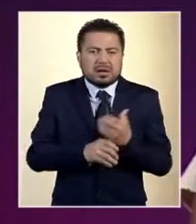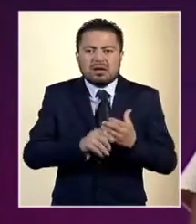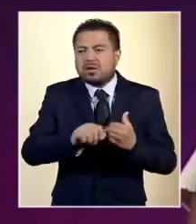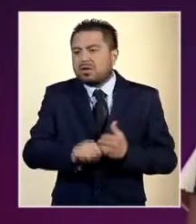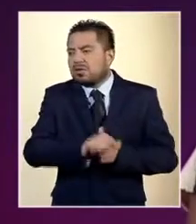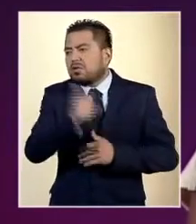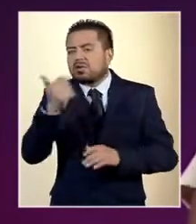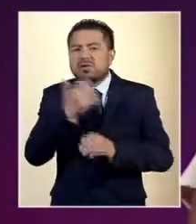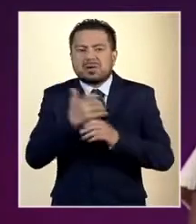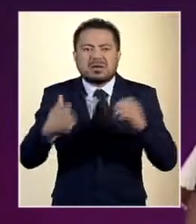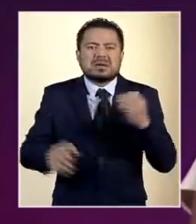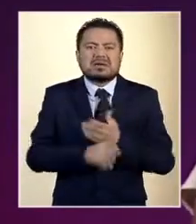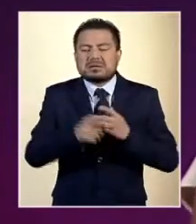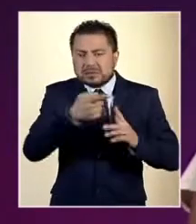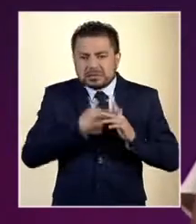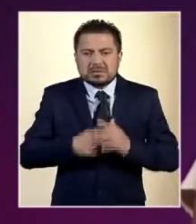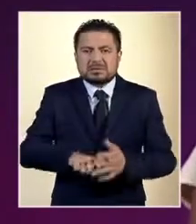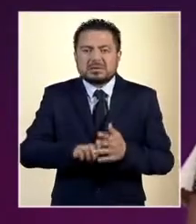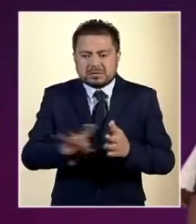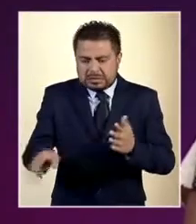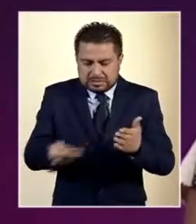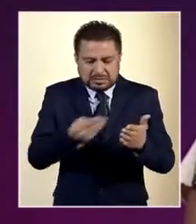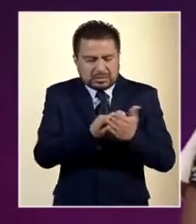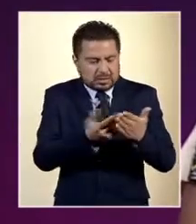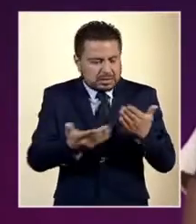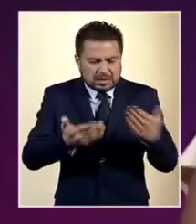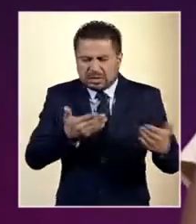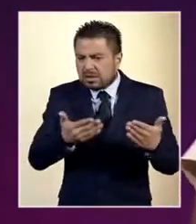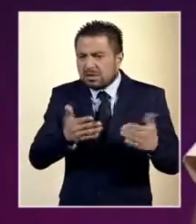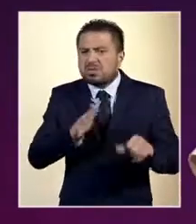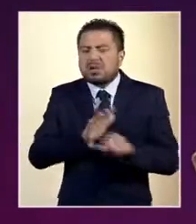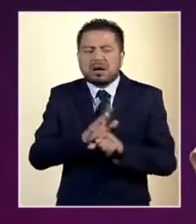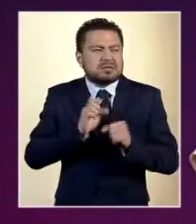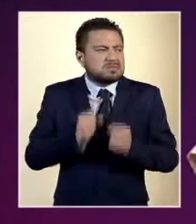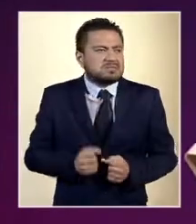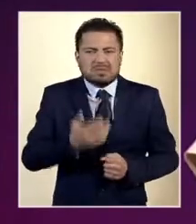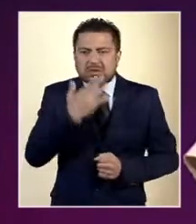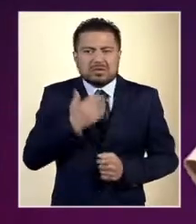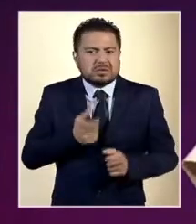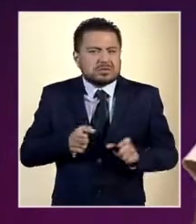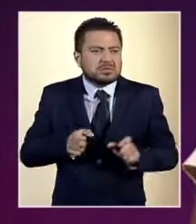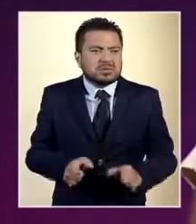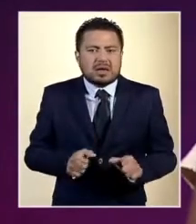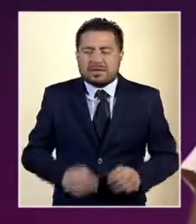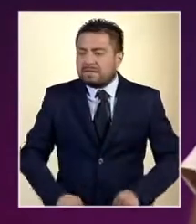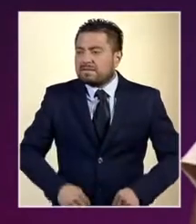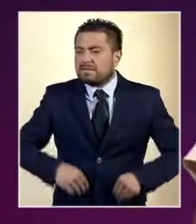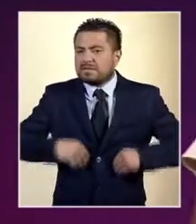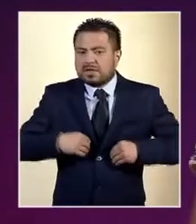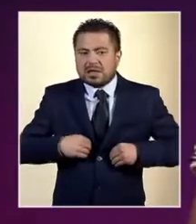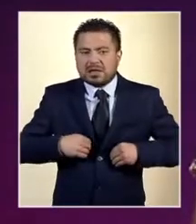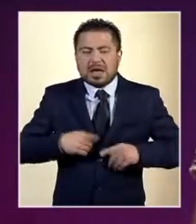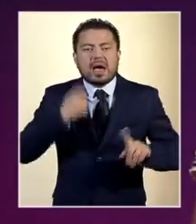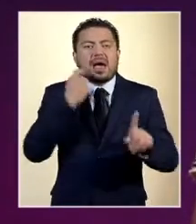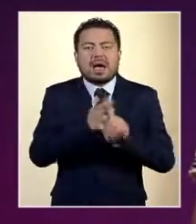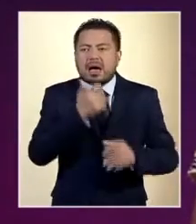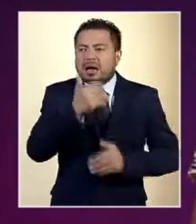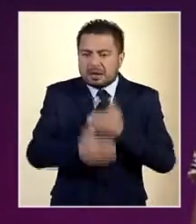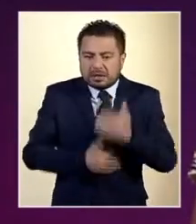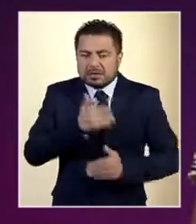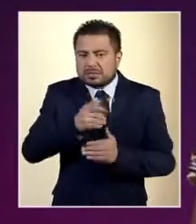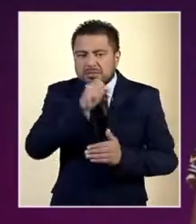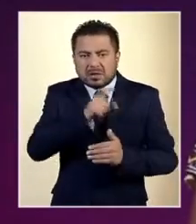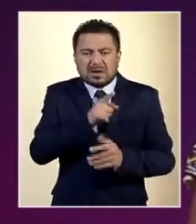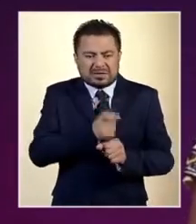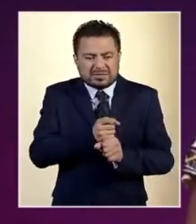de otras cuestiones que empiezan a incidir en la inseguridad también de una vida que está mediada también